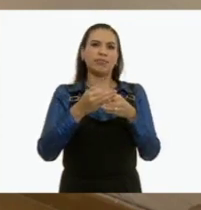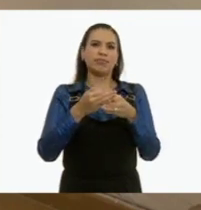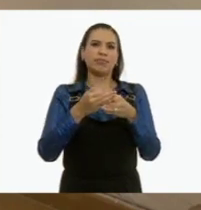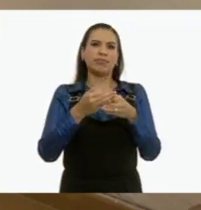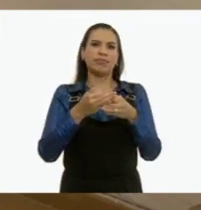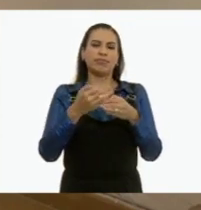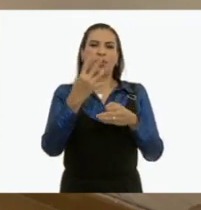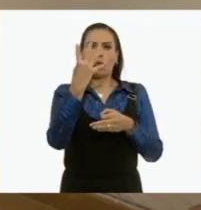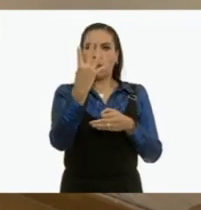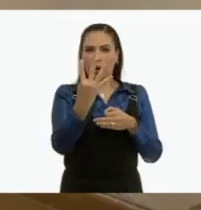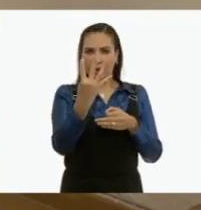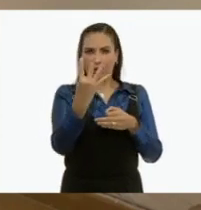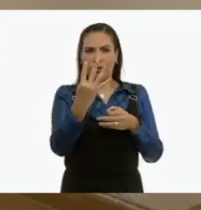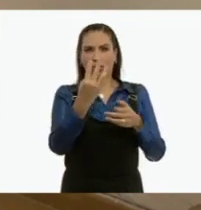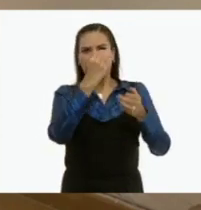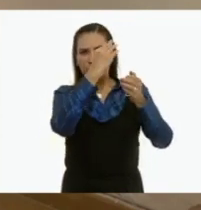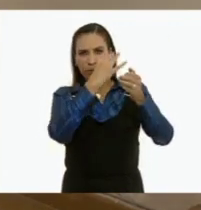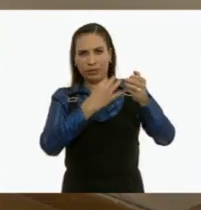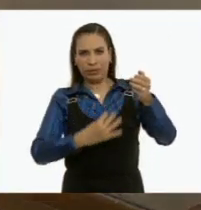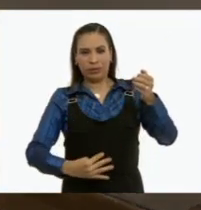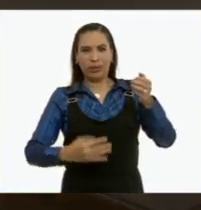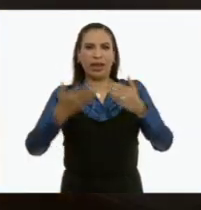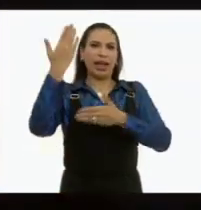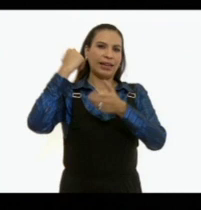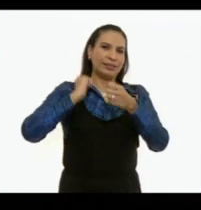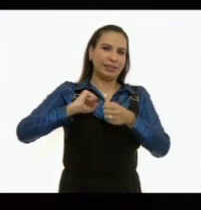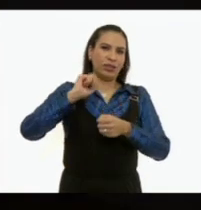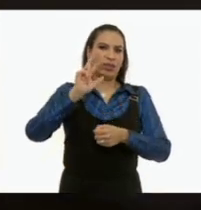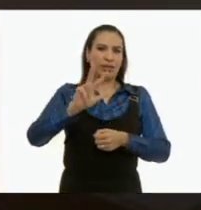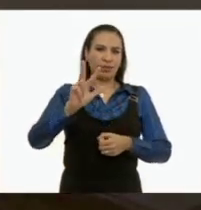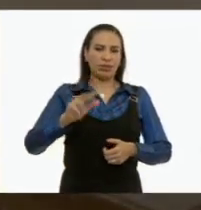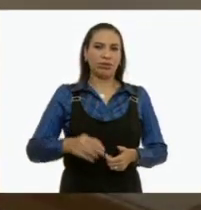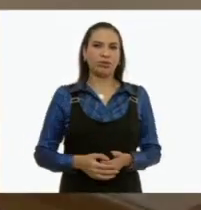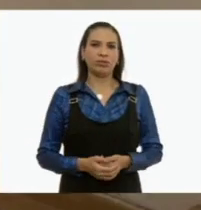que tiene 4 cuerdas en el siglo XVIII.